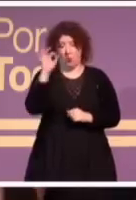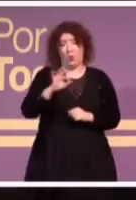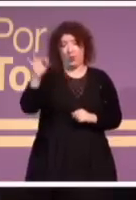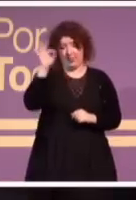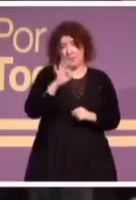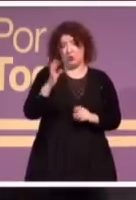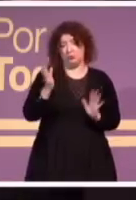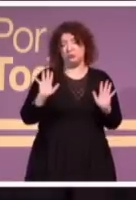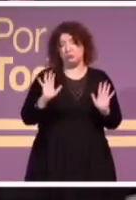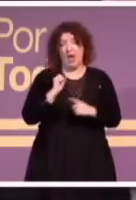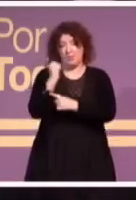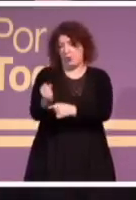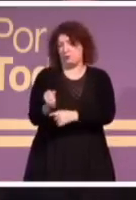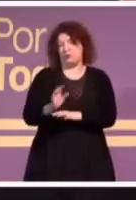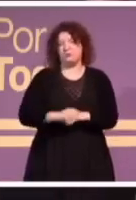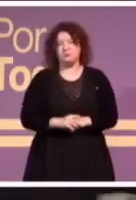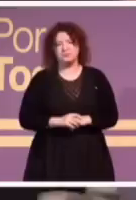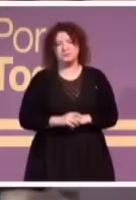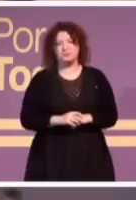Podemos.